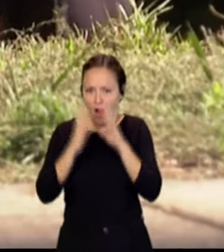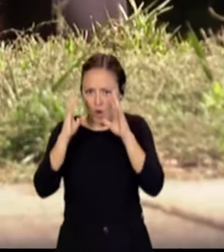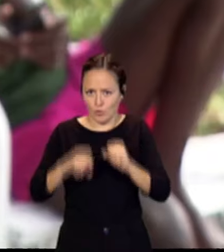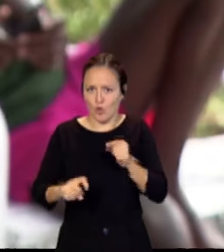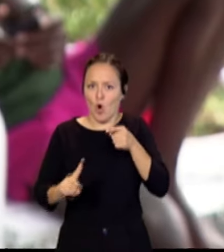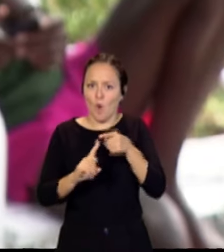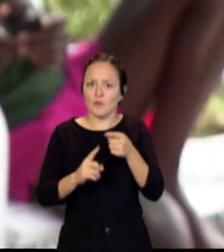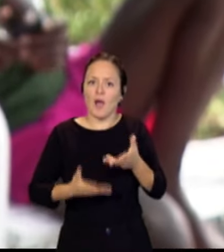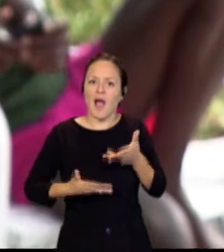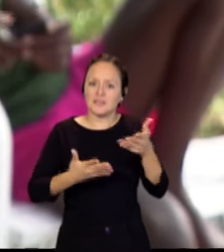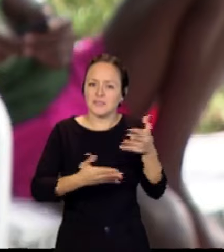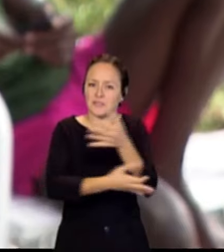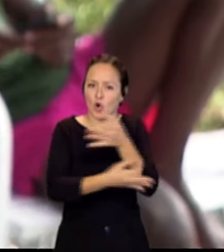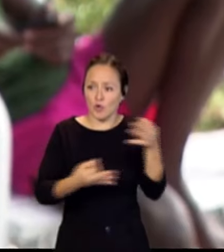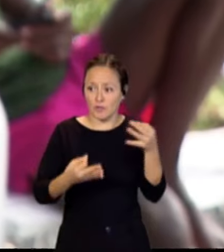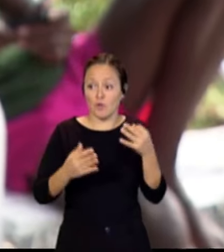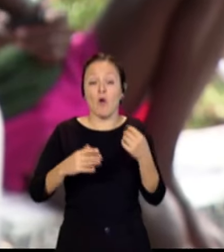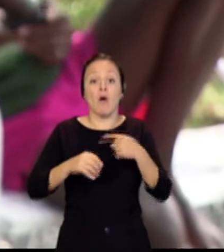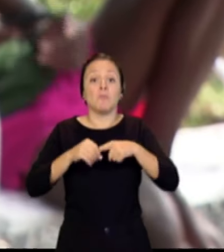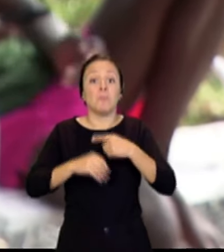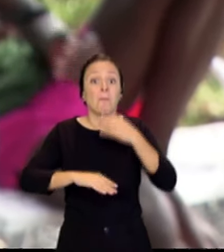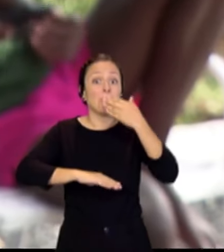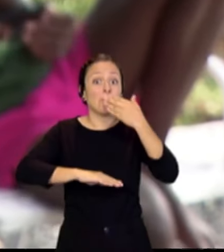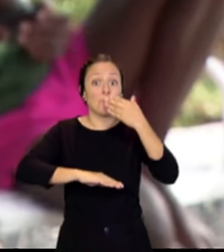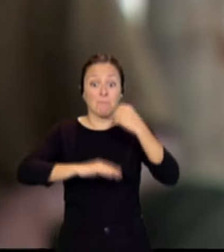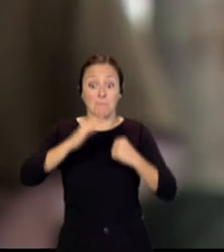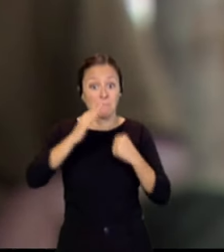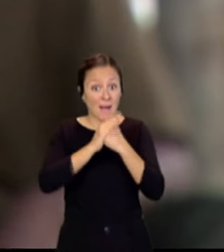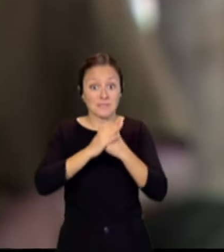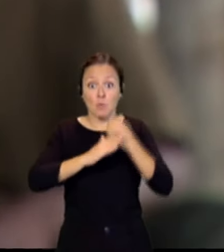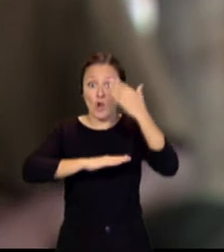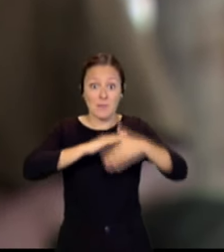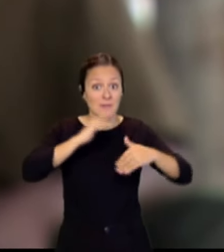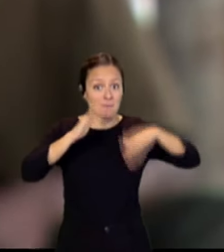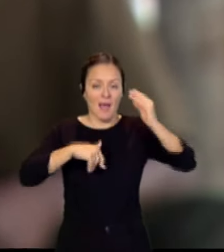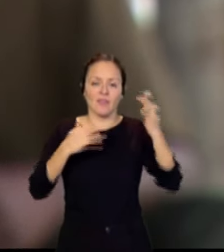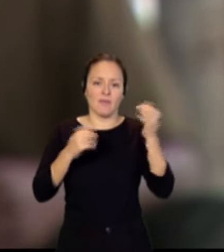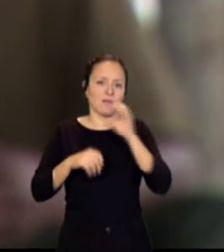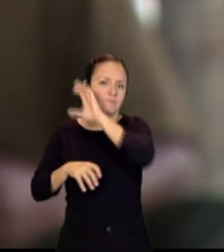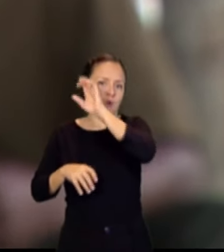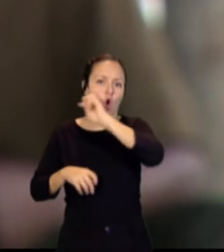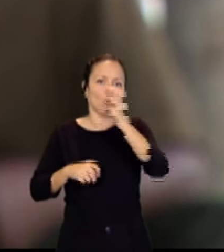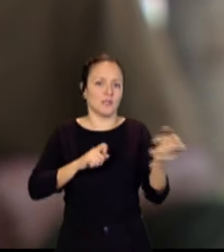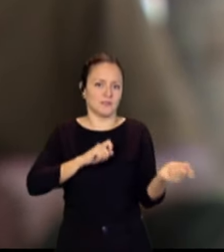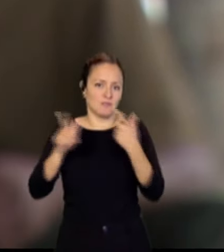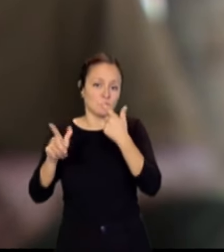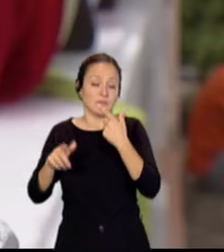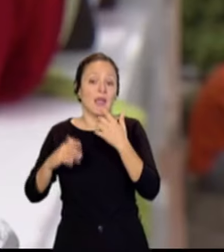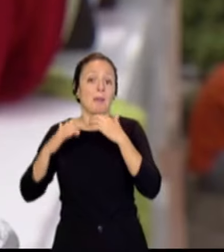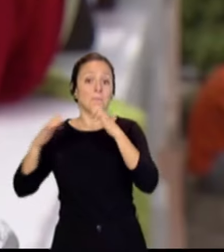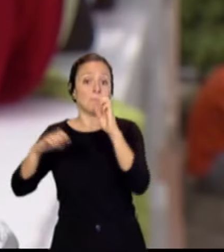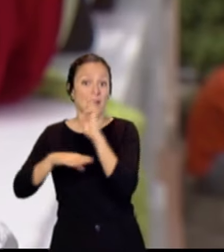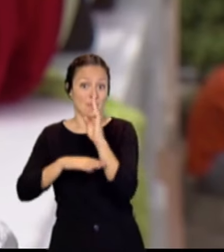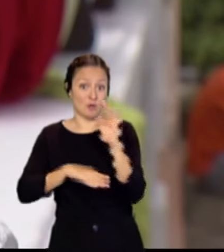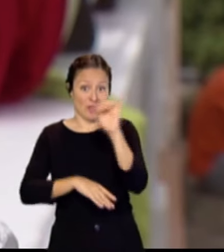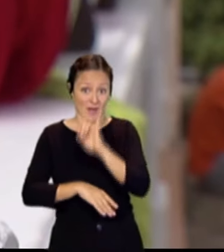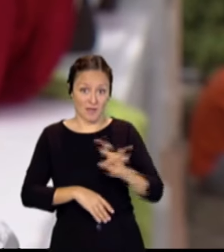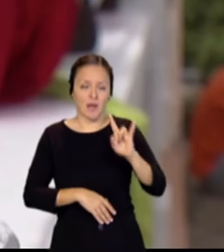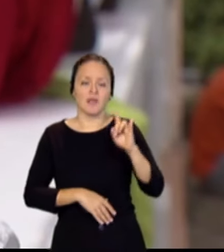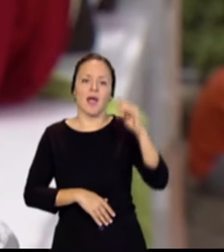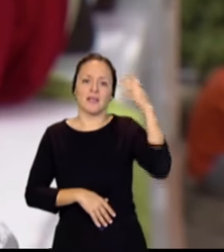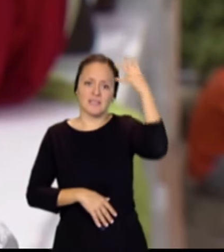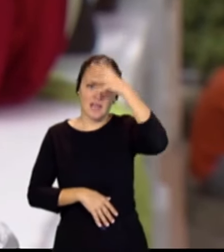correcta asistencia cupo máximo a partir de ese límite derivaciones a otras regiones en el parlamento regional el presidente Fernando clavijo